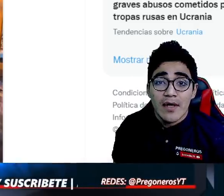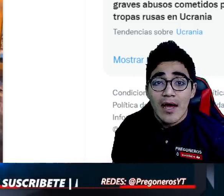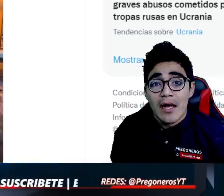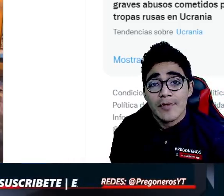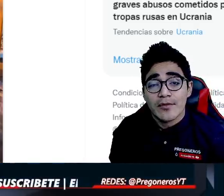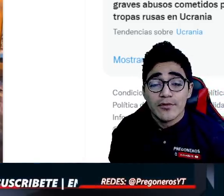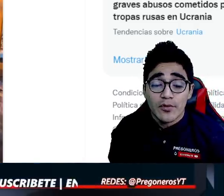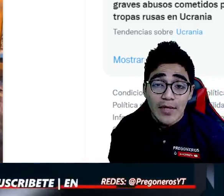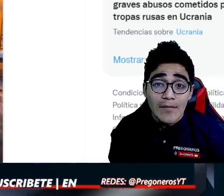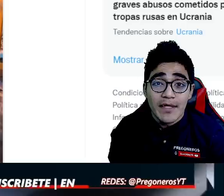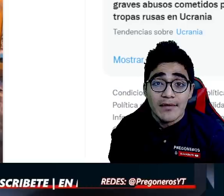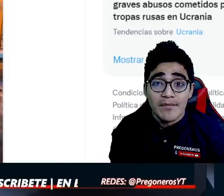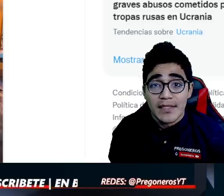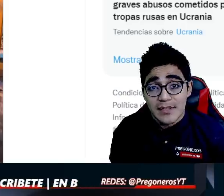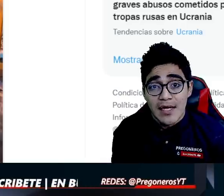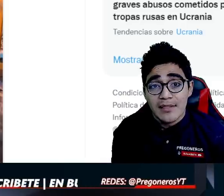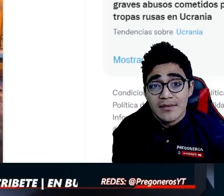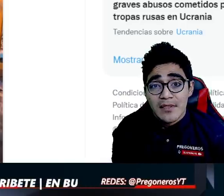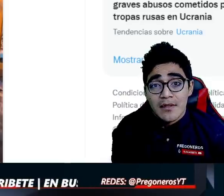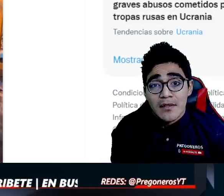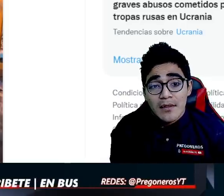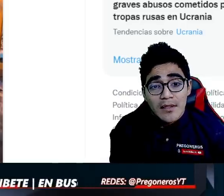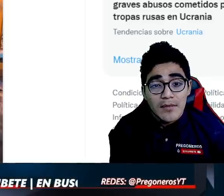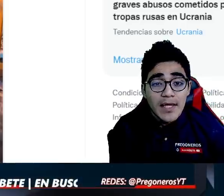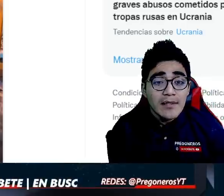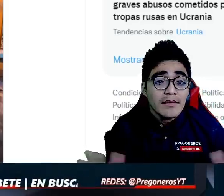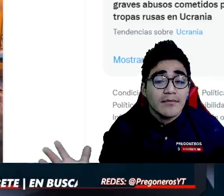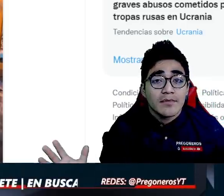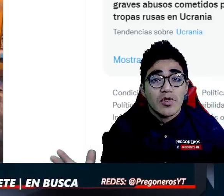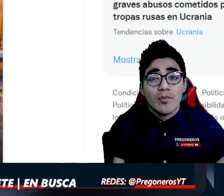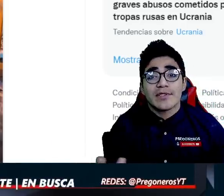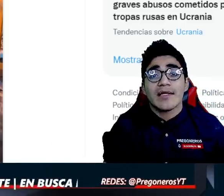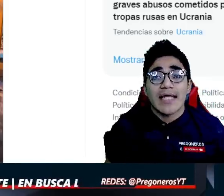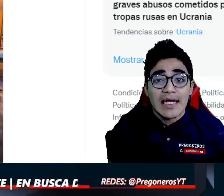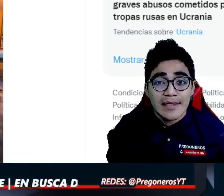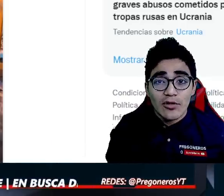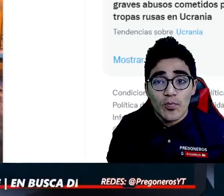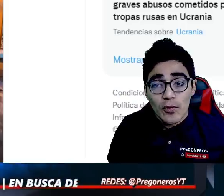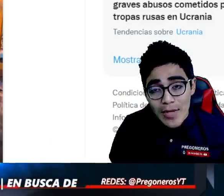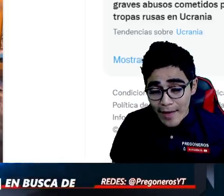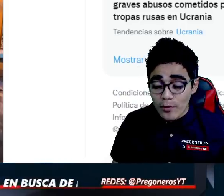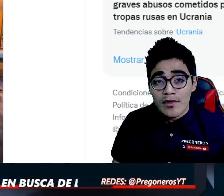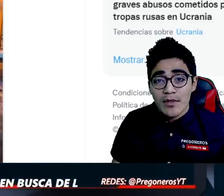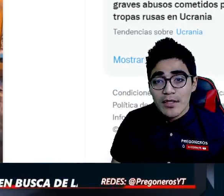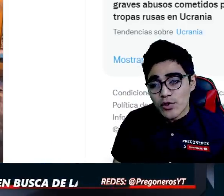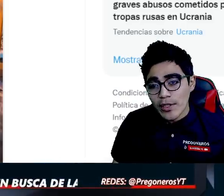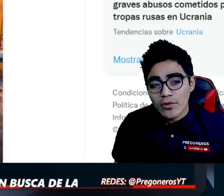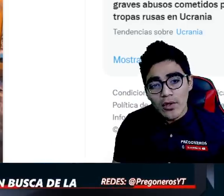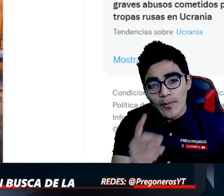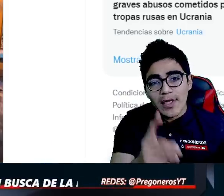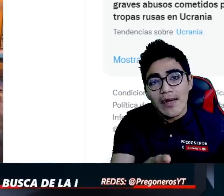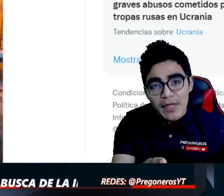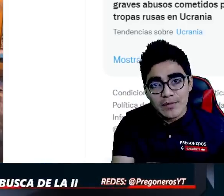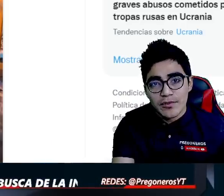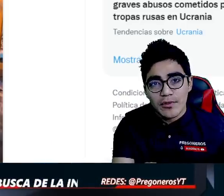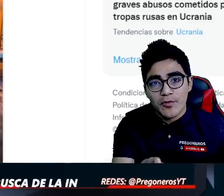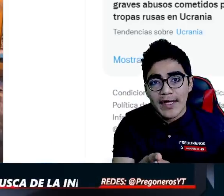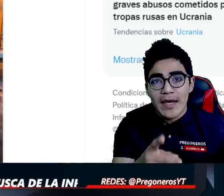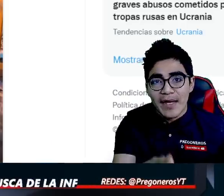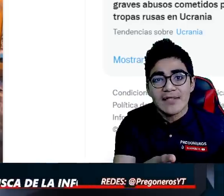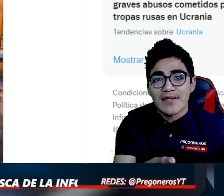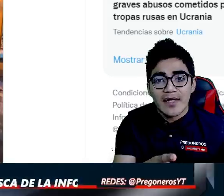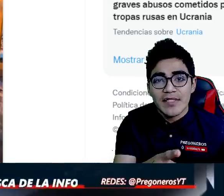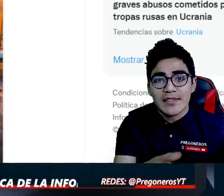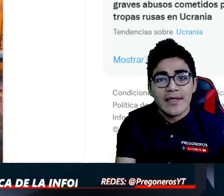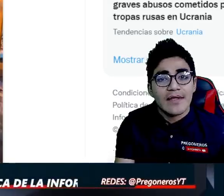ser árbitros totalmente imparciales y ven cómo están decantando por un lado. Y sobre todo porque el mismo Ciro